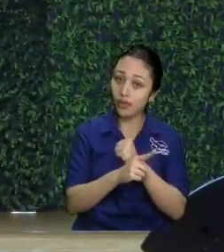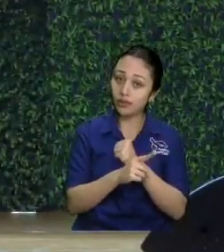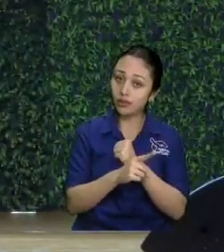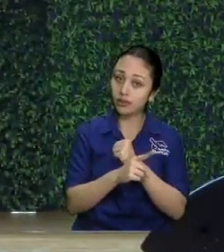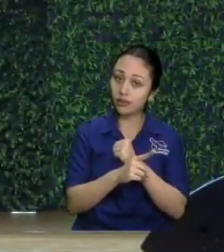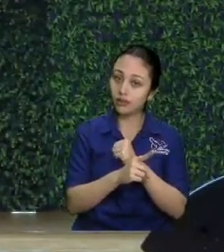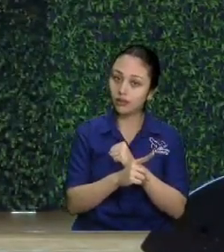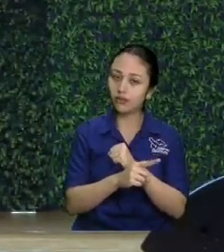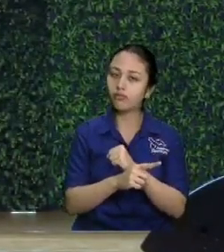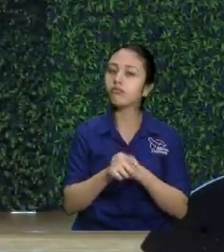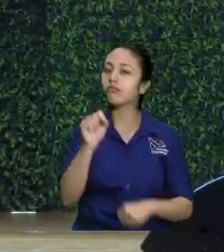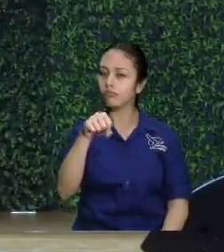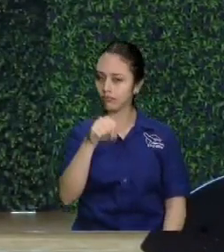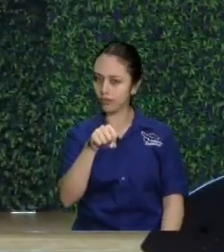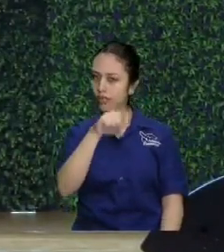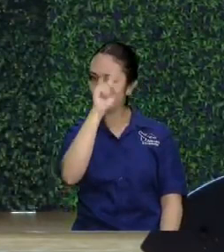uno.